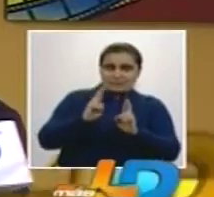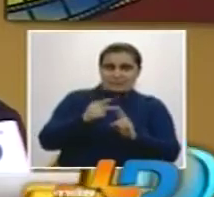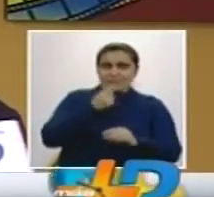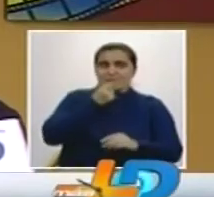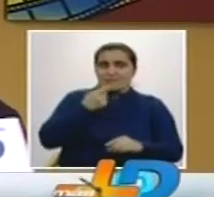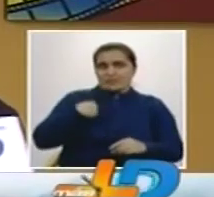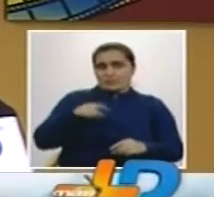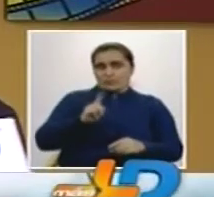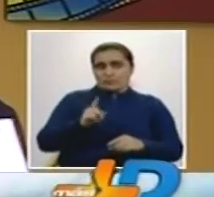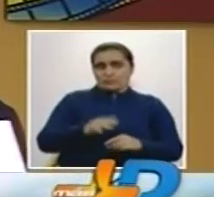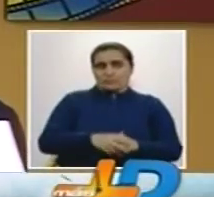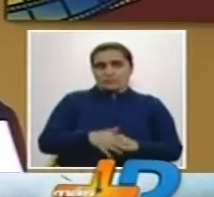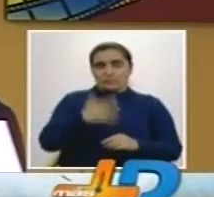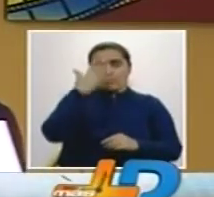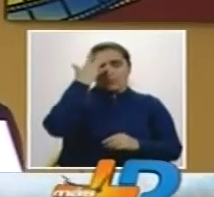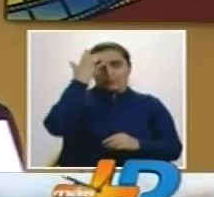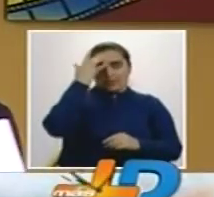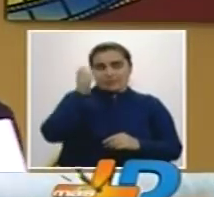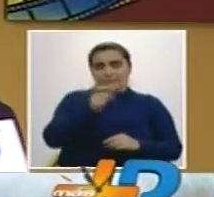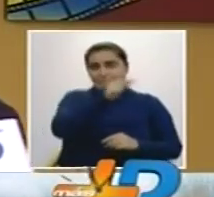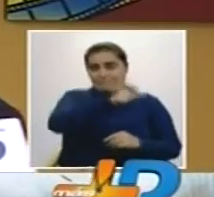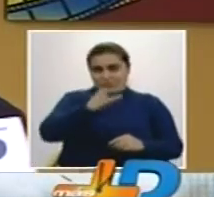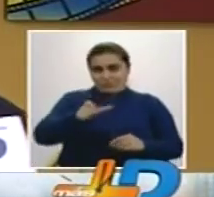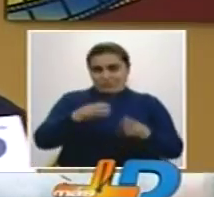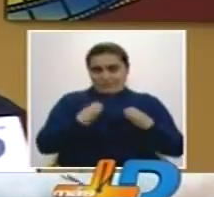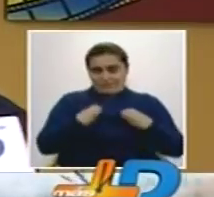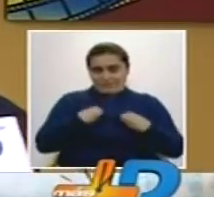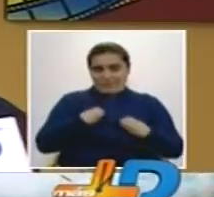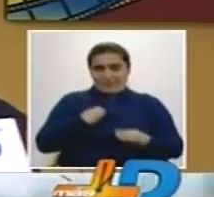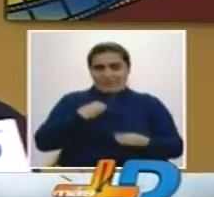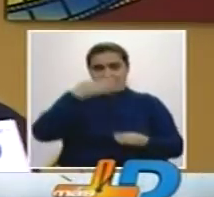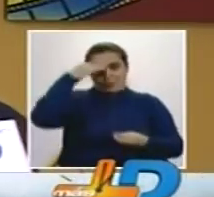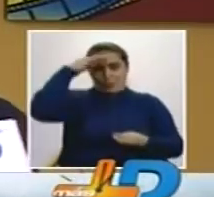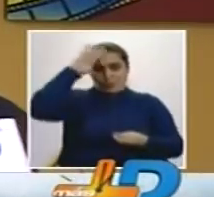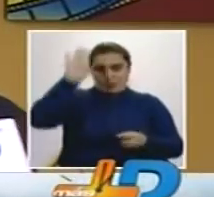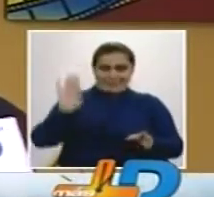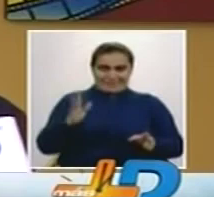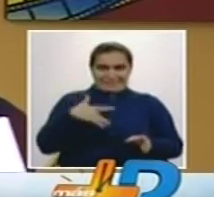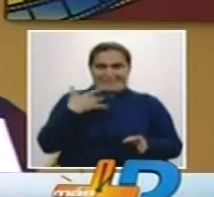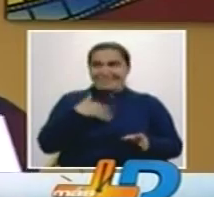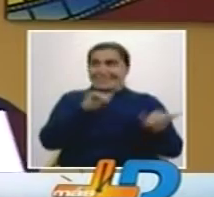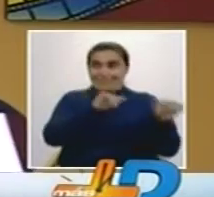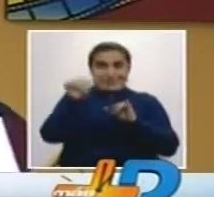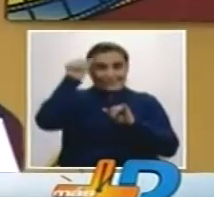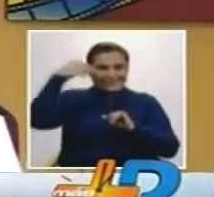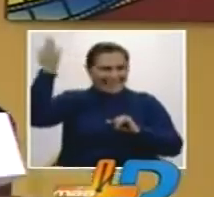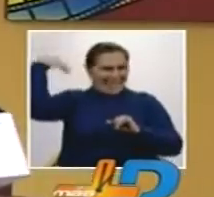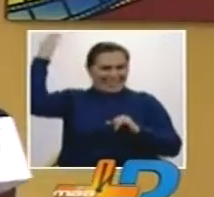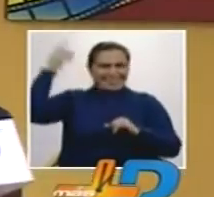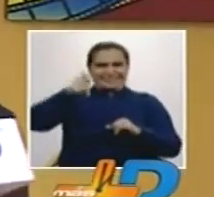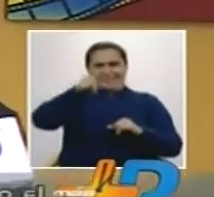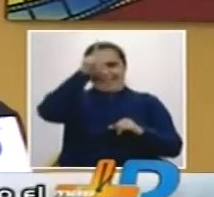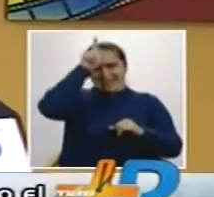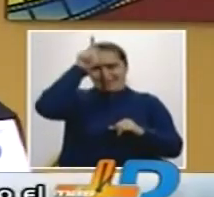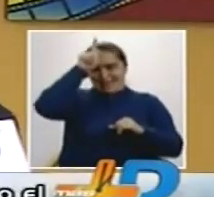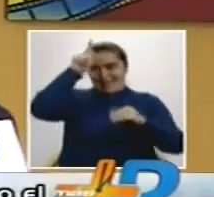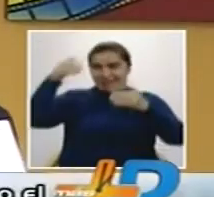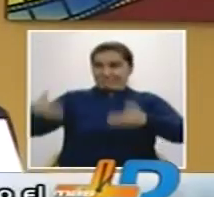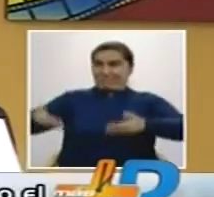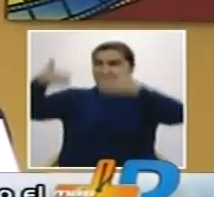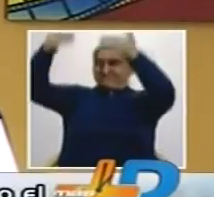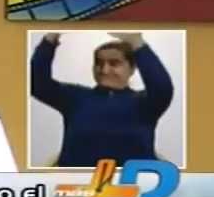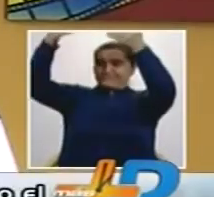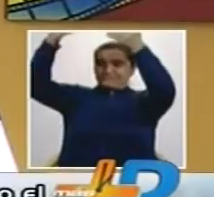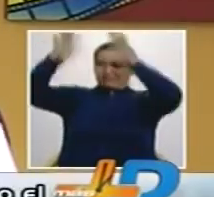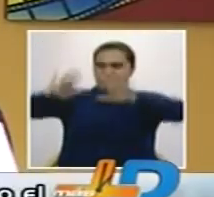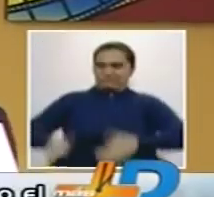Para muchos cubanos esto es como la caída del muro de Berlín, ¿sí? Es la